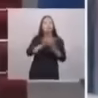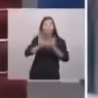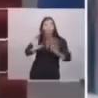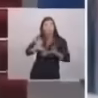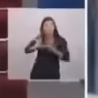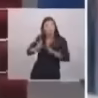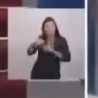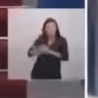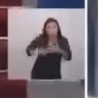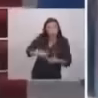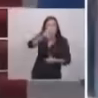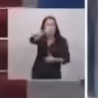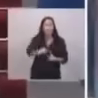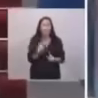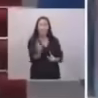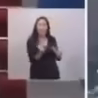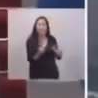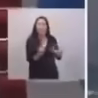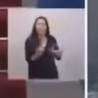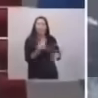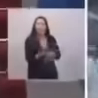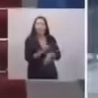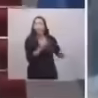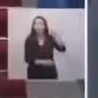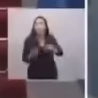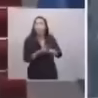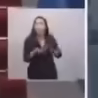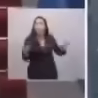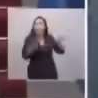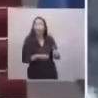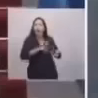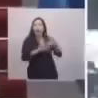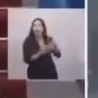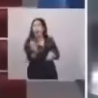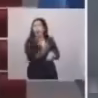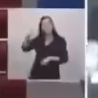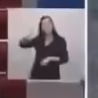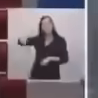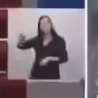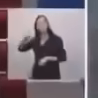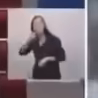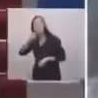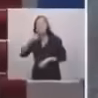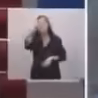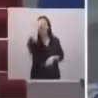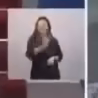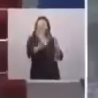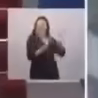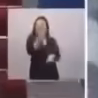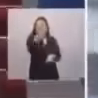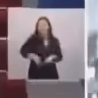plazo la gran pregunta es si todos esos ajustes de todos los quilombos que hay que dejaron la macroeconomía van a generar la confianza para que podamos